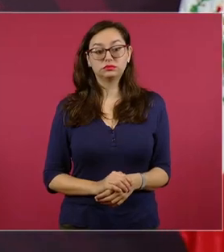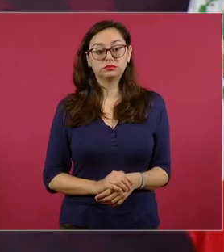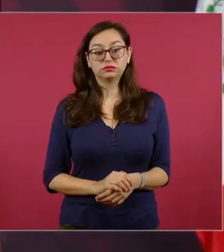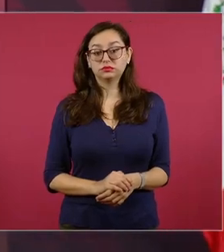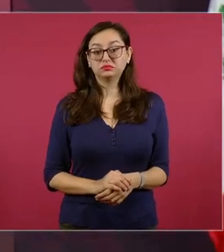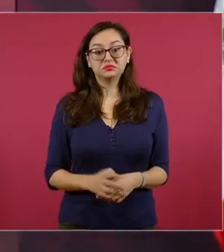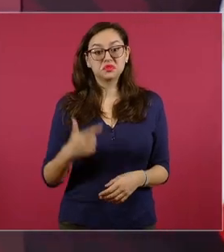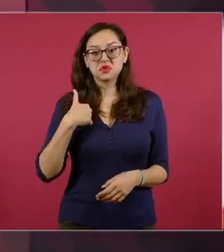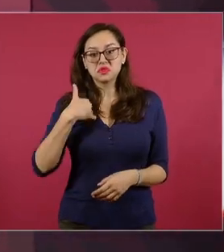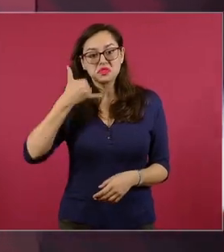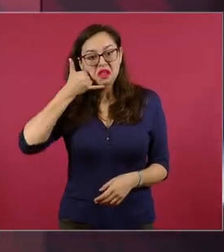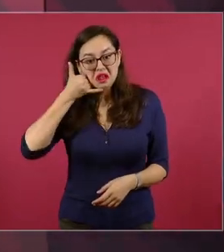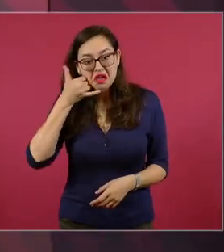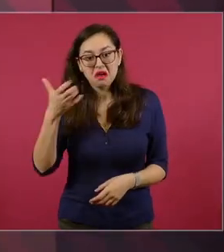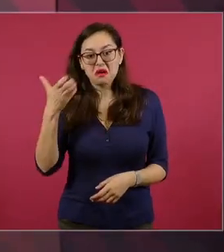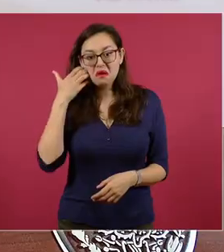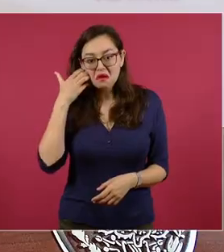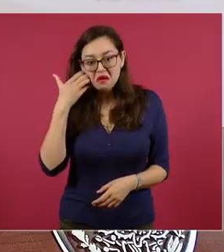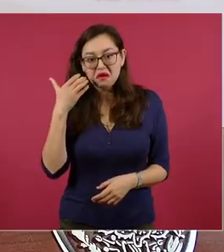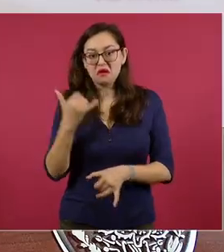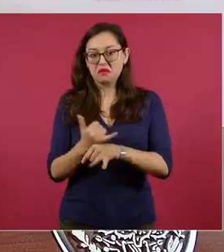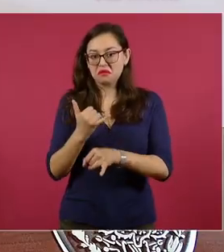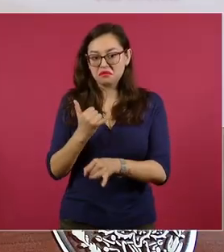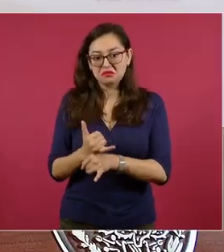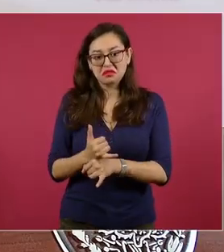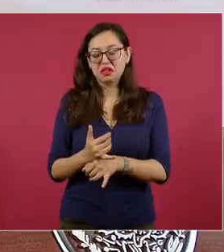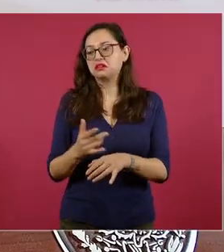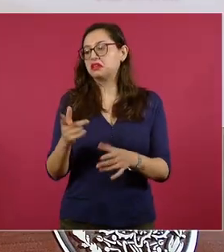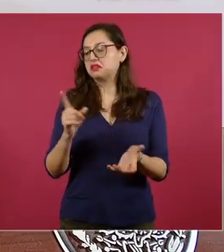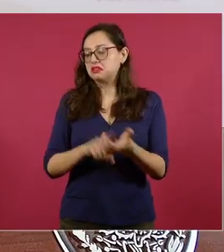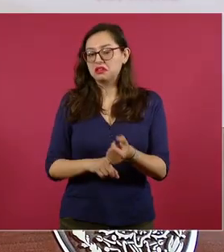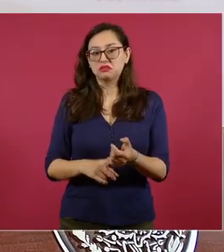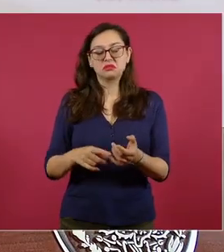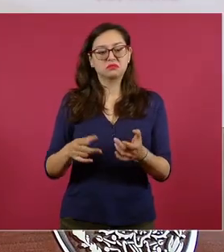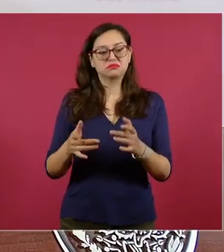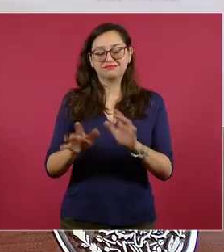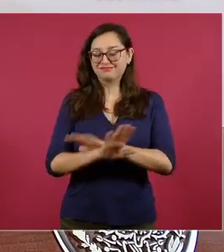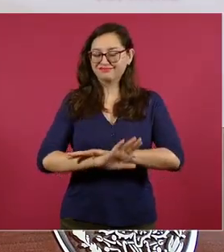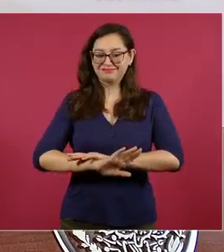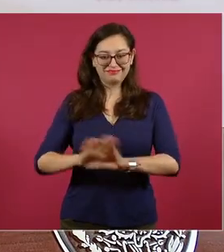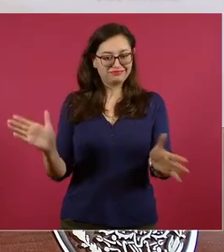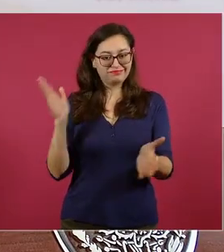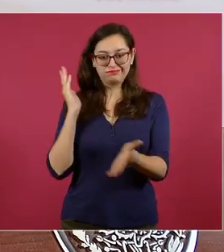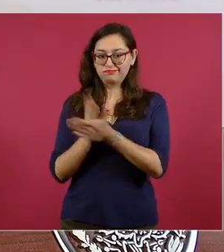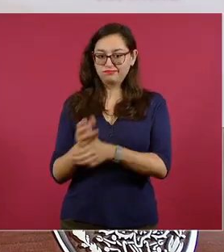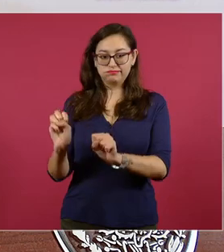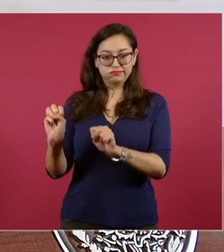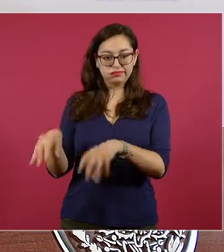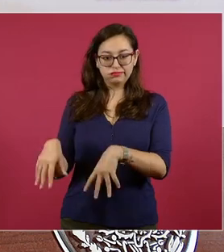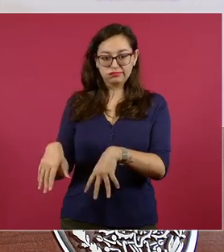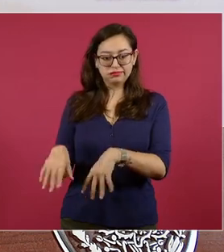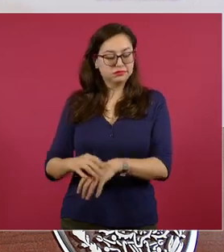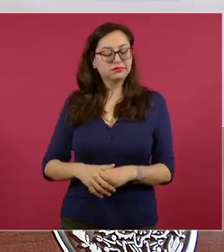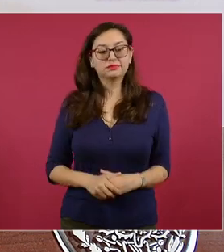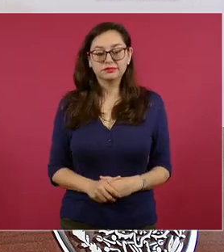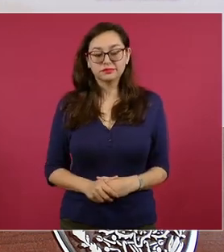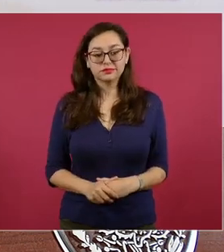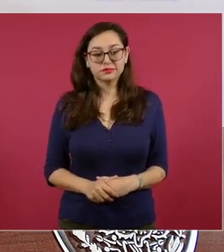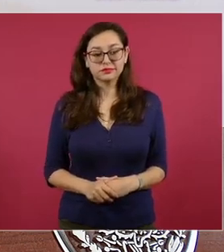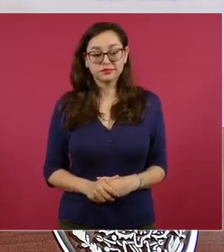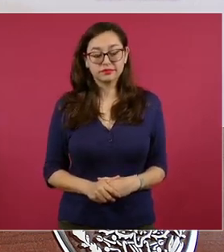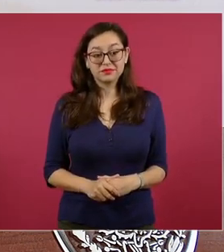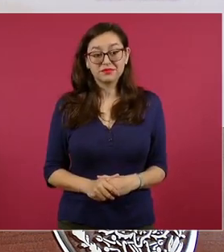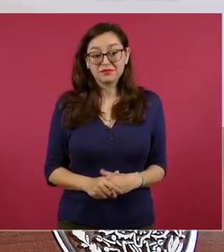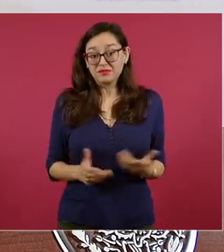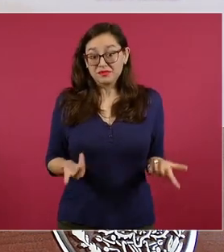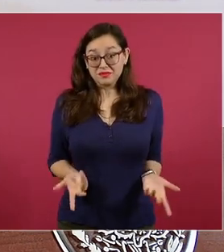dejar el teléfono, voy a dejar las redes sociales, todo completamente. No